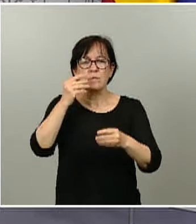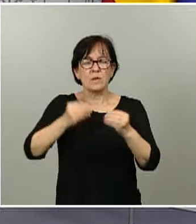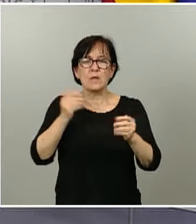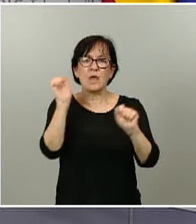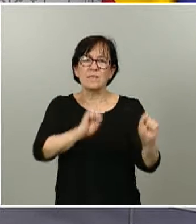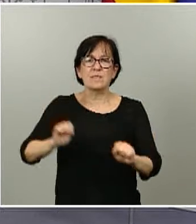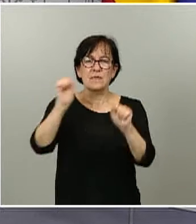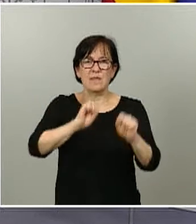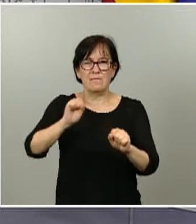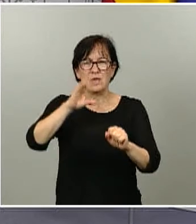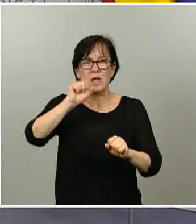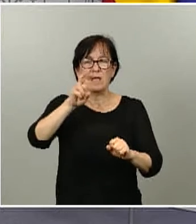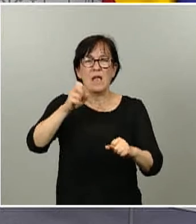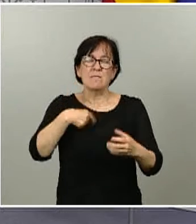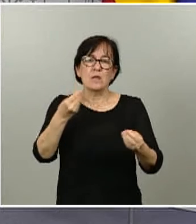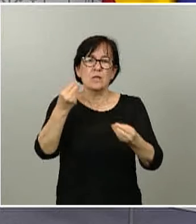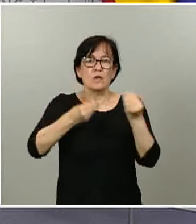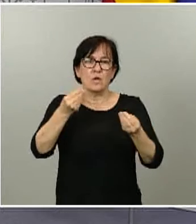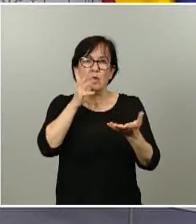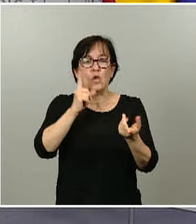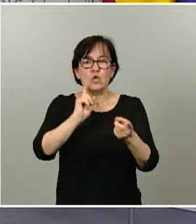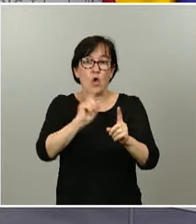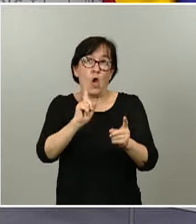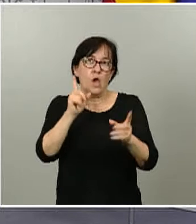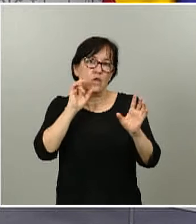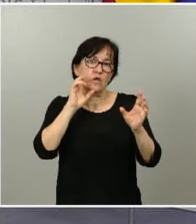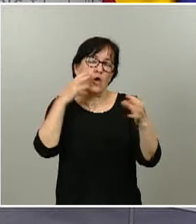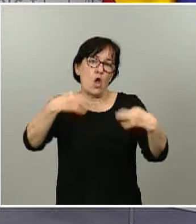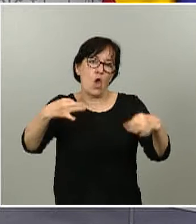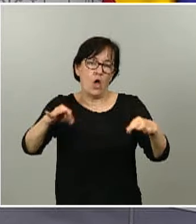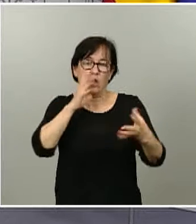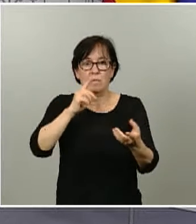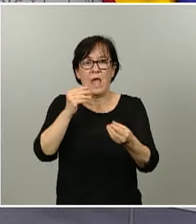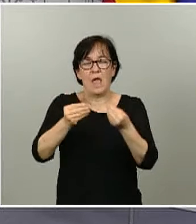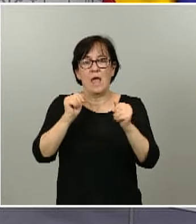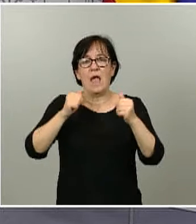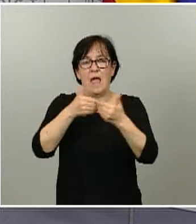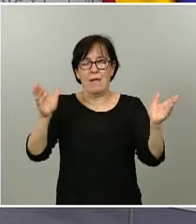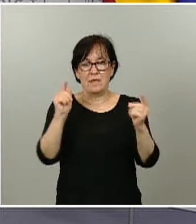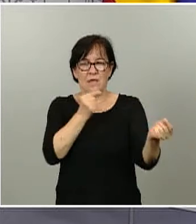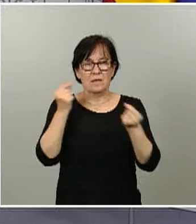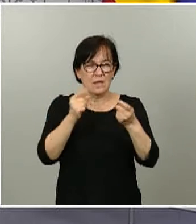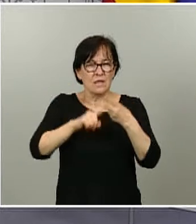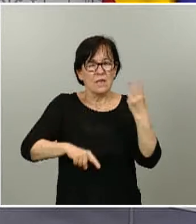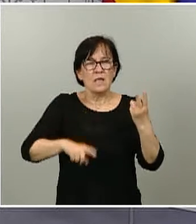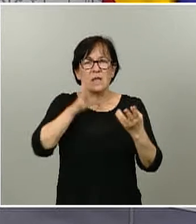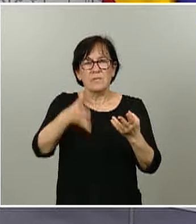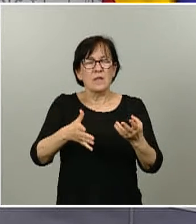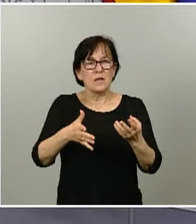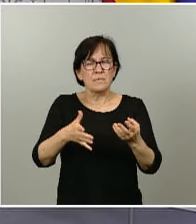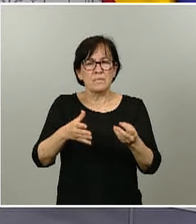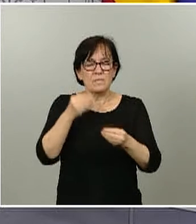Calviño, que sería absurdo y contraproducente abrir ahora este debate. También sobre lo sucedido estos días, si hacen algún